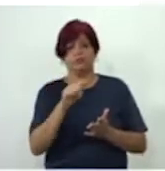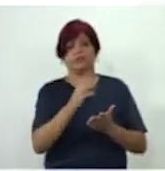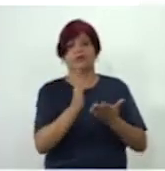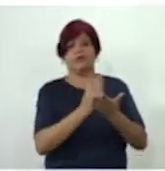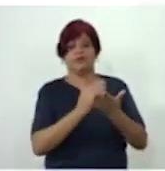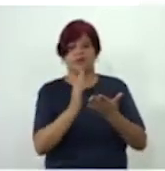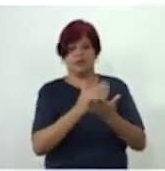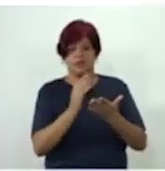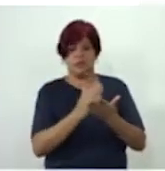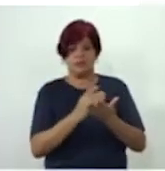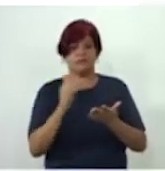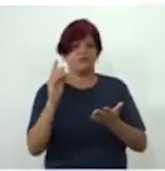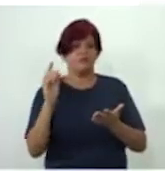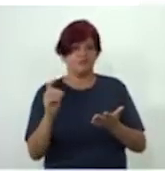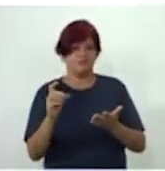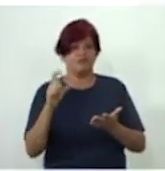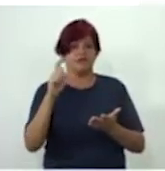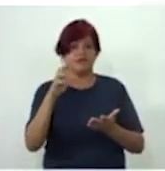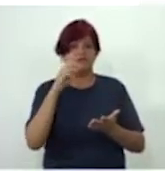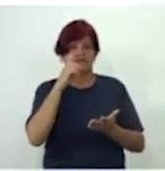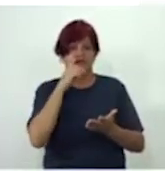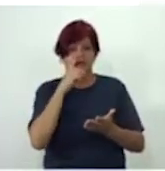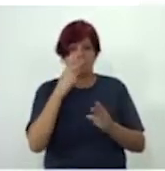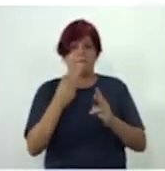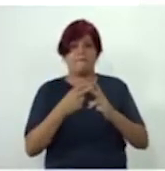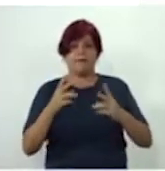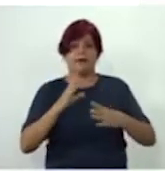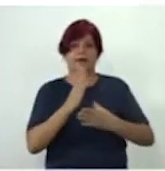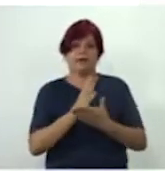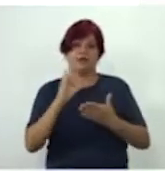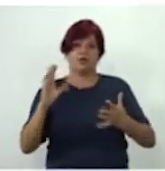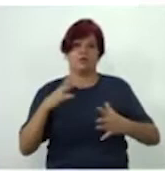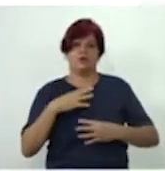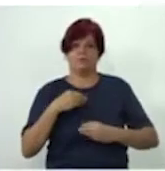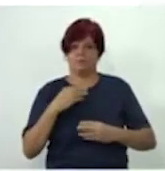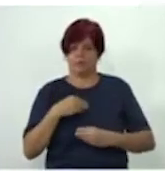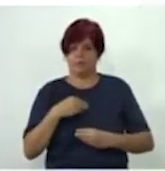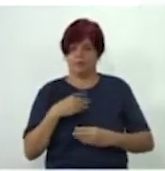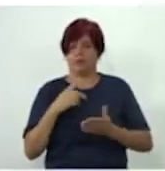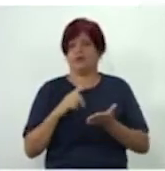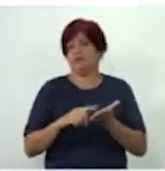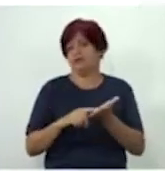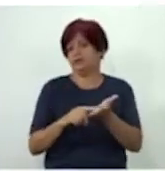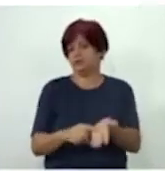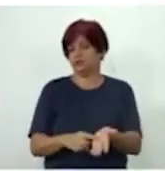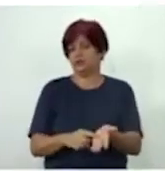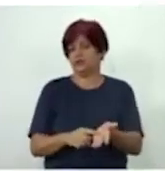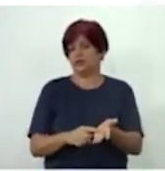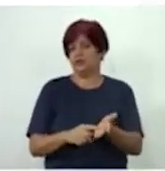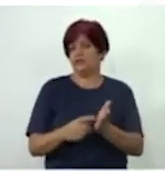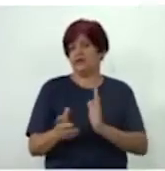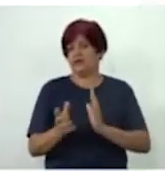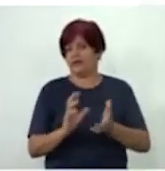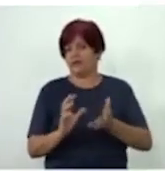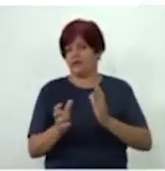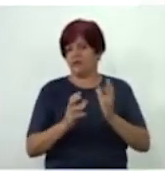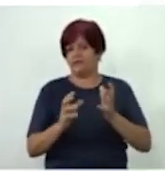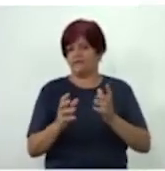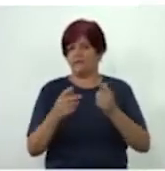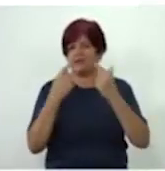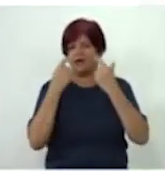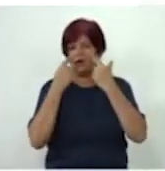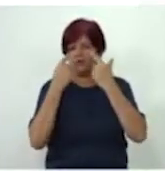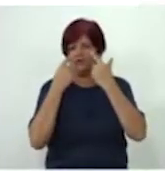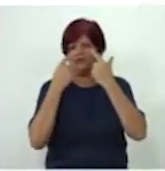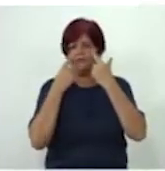Ciencias Naturales para escuelas pedagógicas. Les sugerimos el método de la